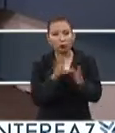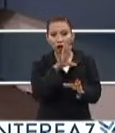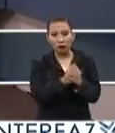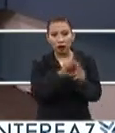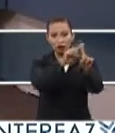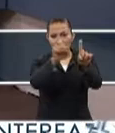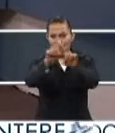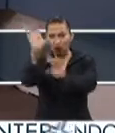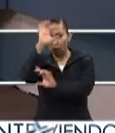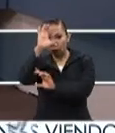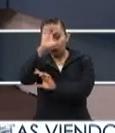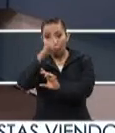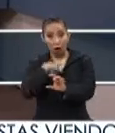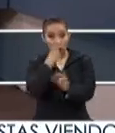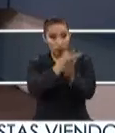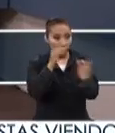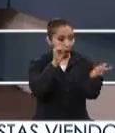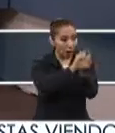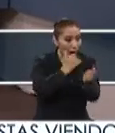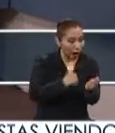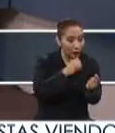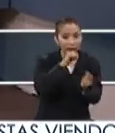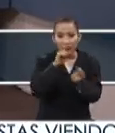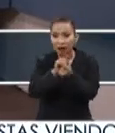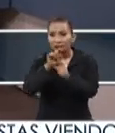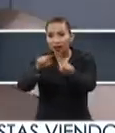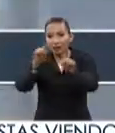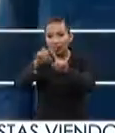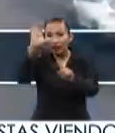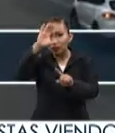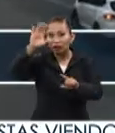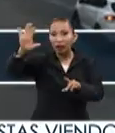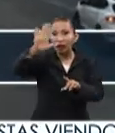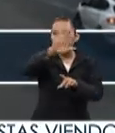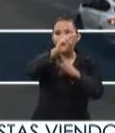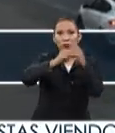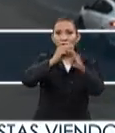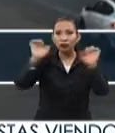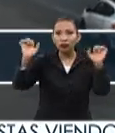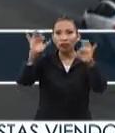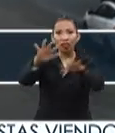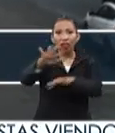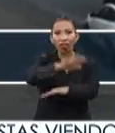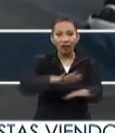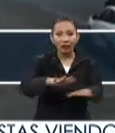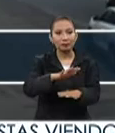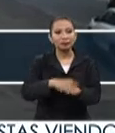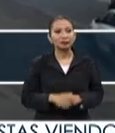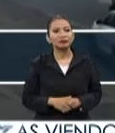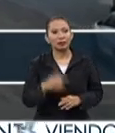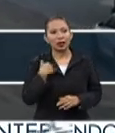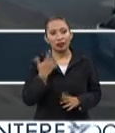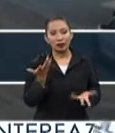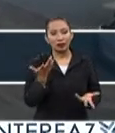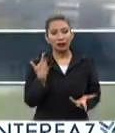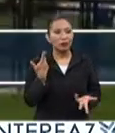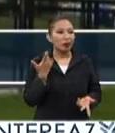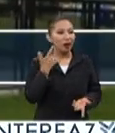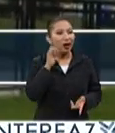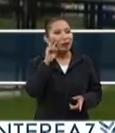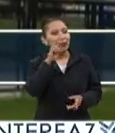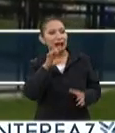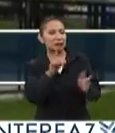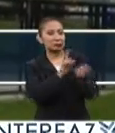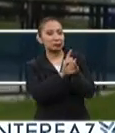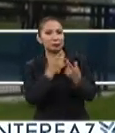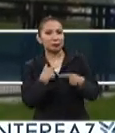completo multicultural. No solamente te encuentras canadienses, te encuentras mucha gente de muchos lados del mundo. Y me constaba mucho el hecho de encontrar,